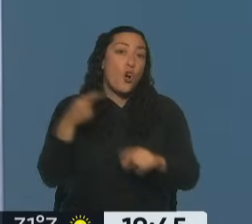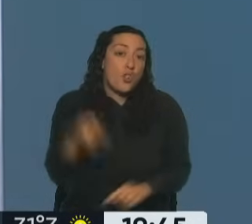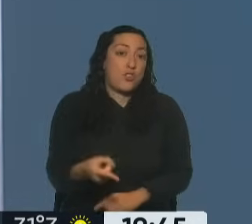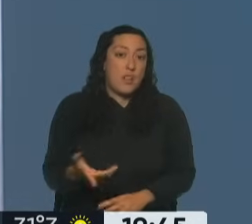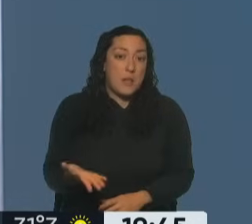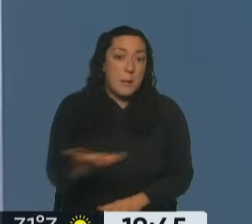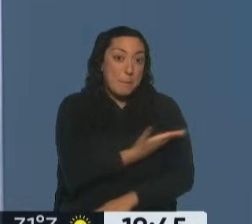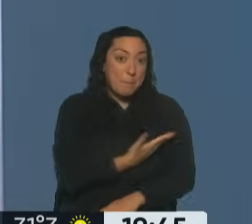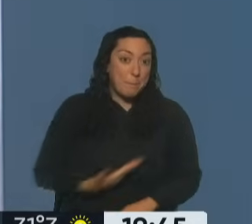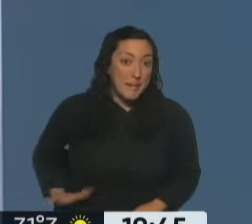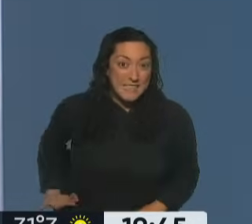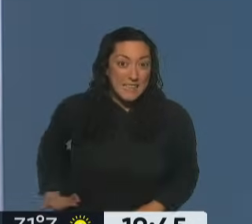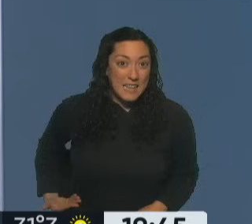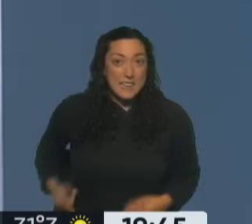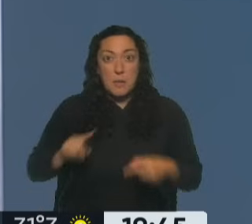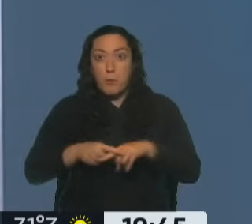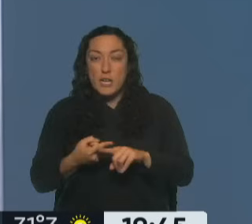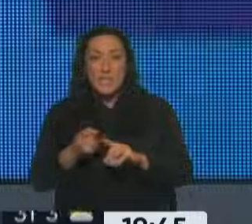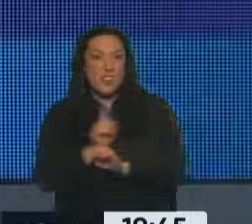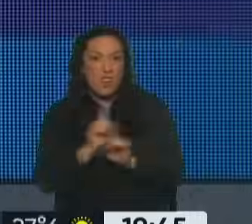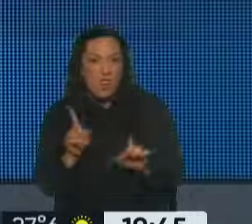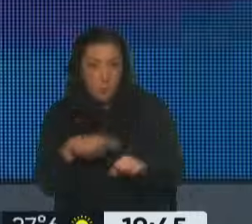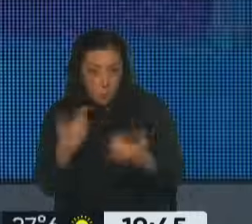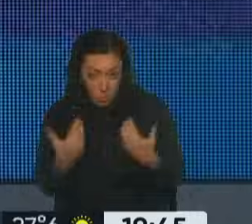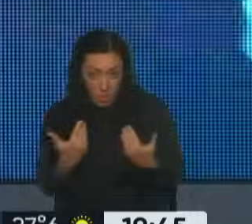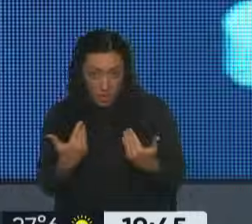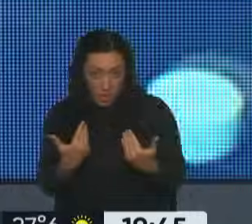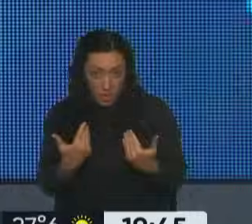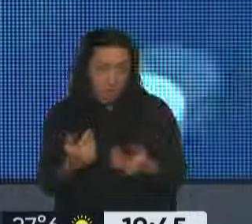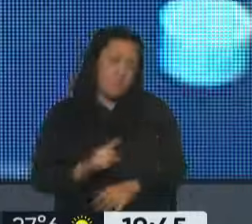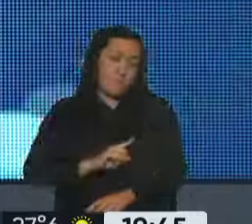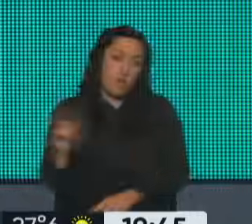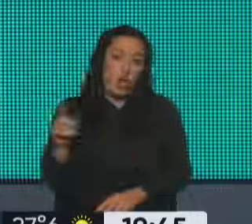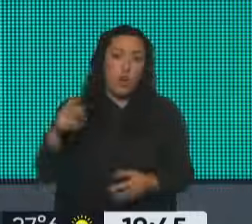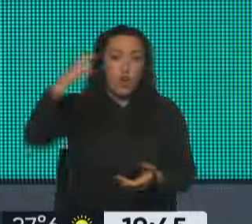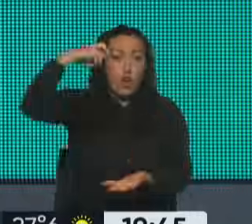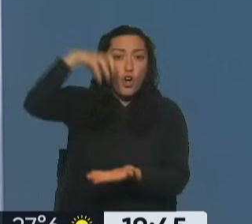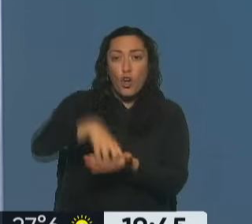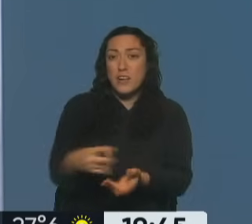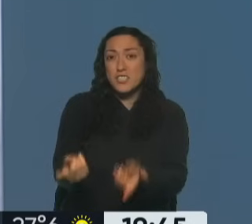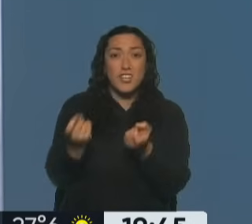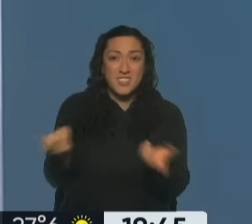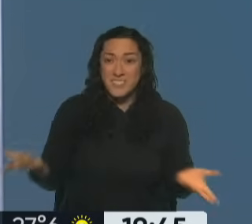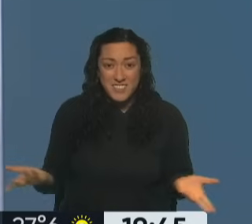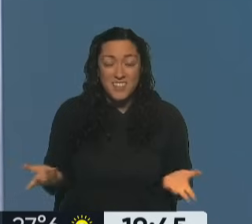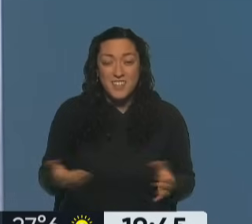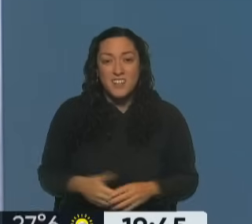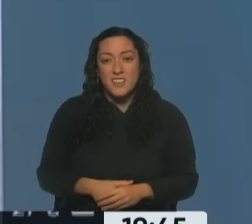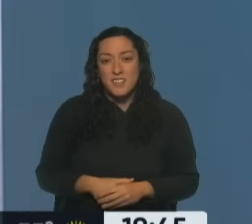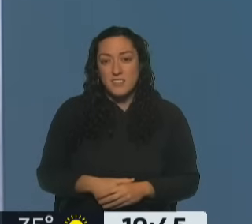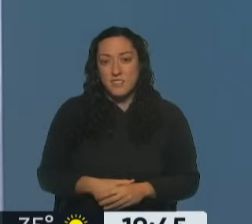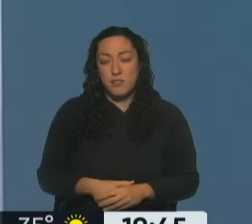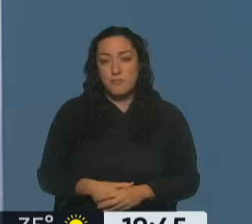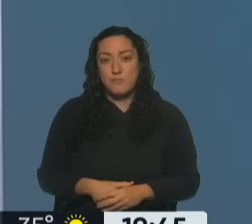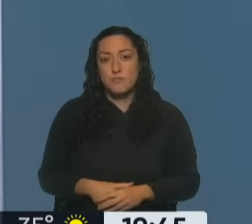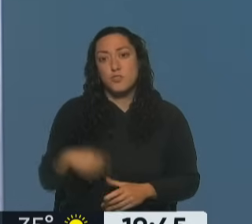un presidente no ser político? Y no. ¿Puede un presidente gobernar? Él va a necesitar el Congreso. Entonces sí, yo creo que el Congreso va